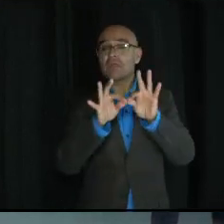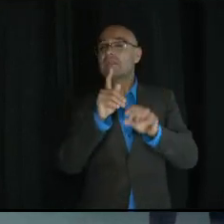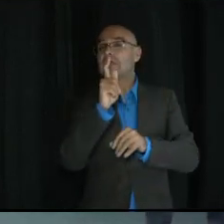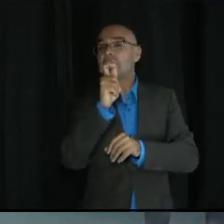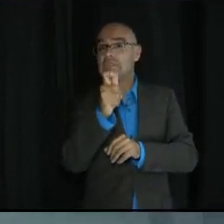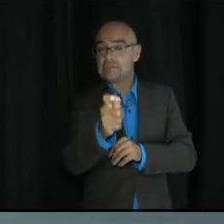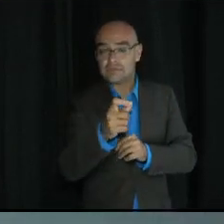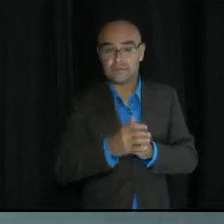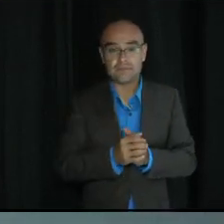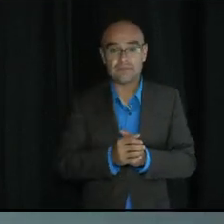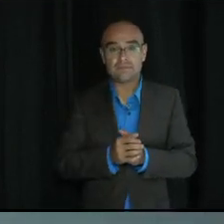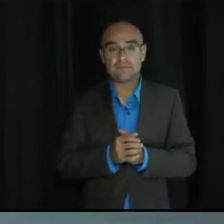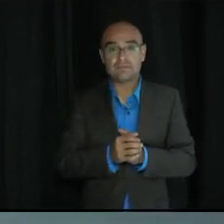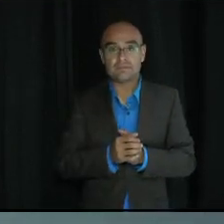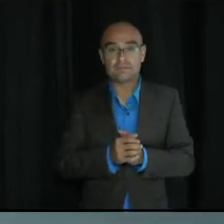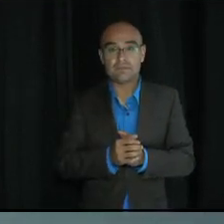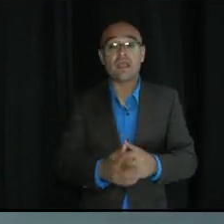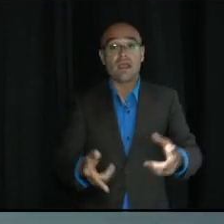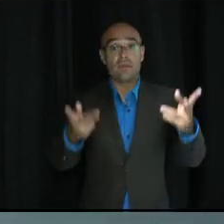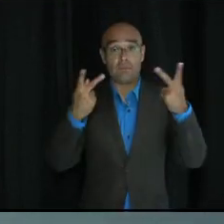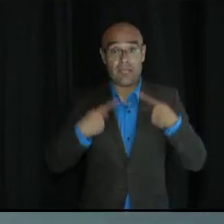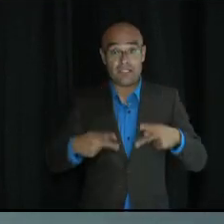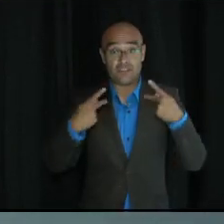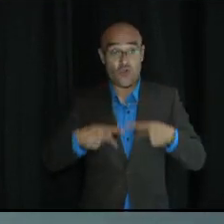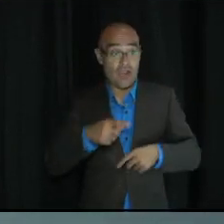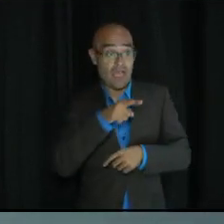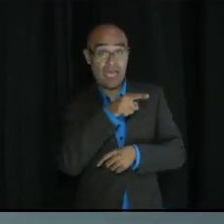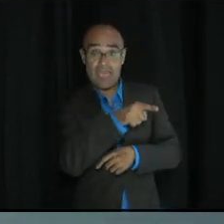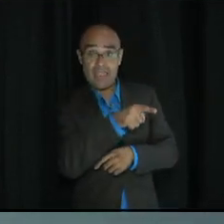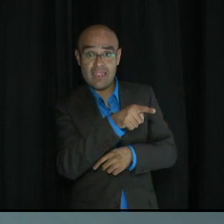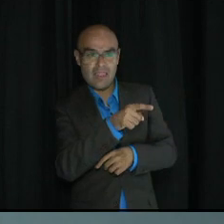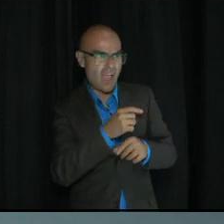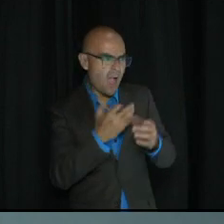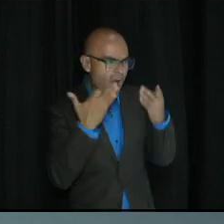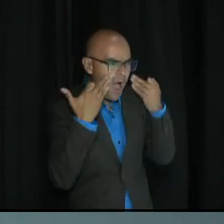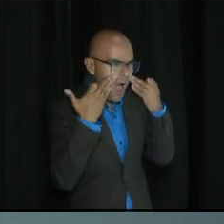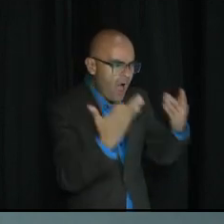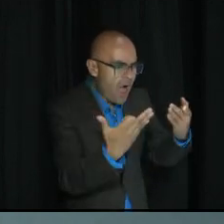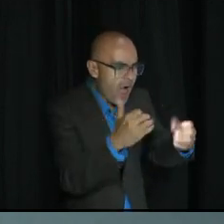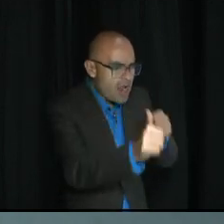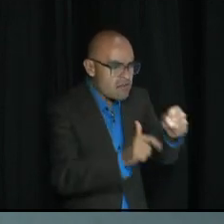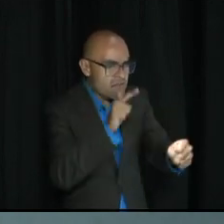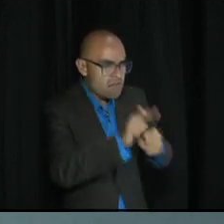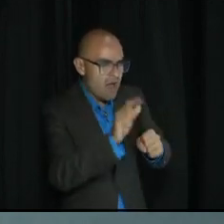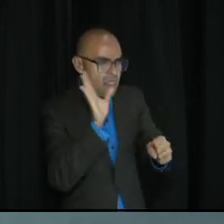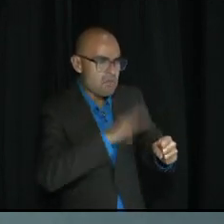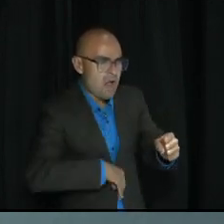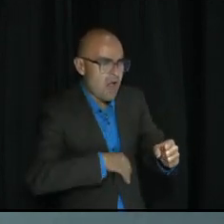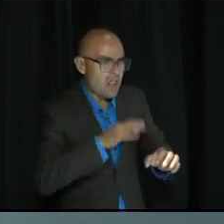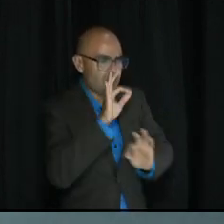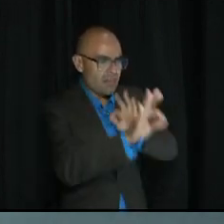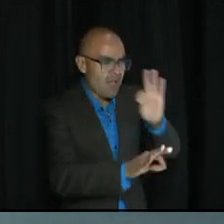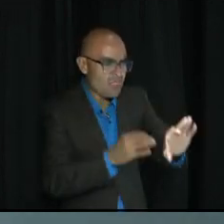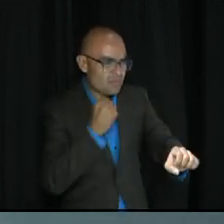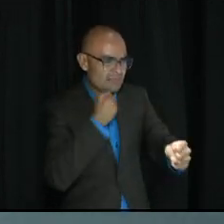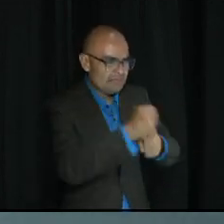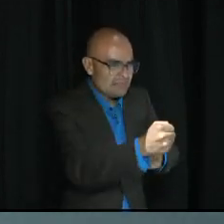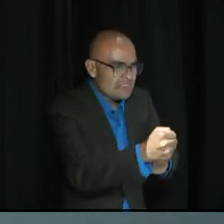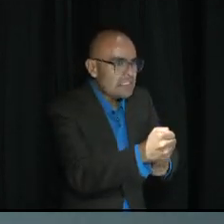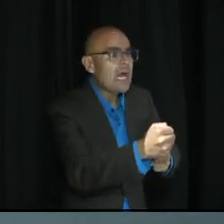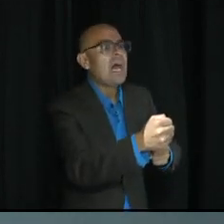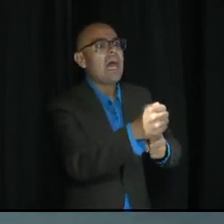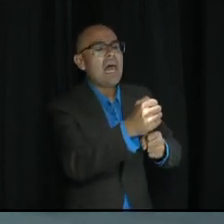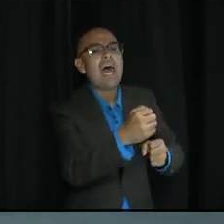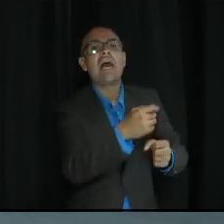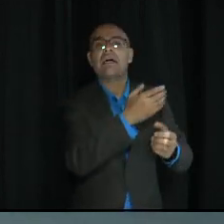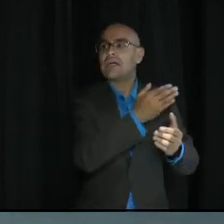que la persona quien tenga conocimiento de un hecho, pues que de manera inmediata lo haga del conocimiento a la autoridad correspondiente. ya sea Ministerio